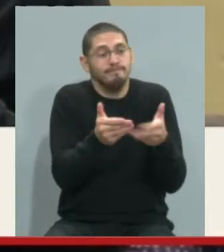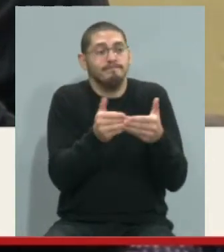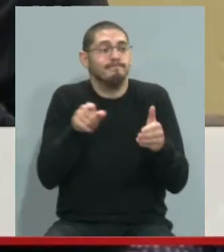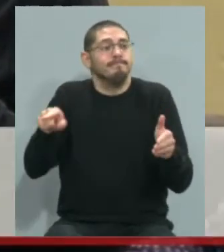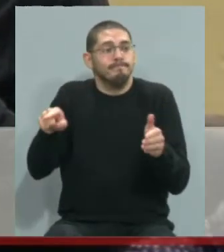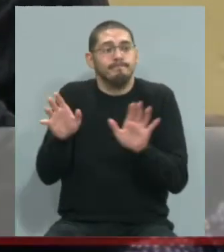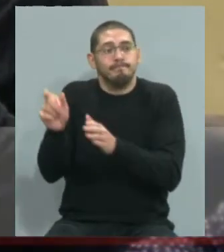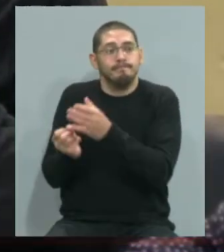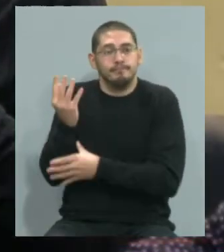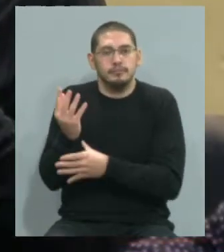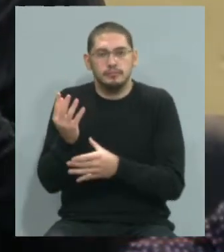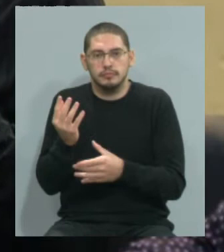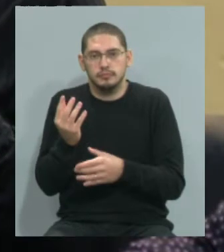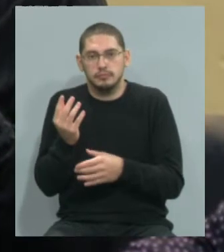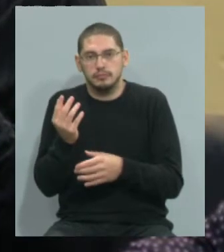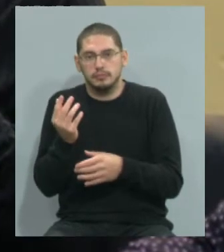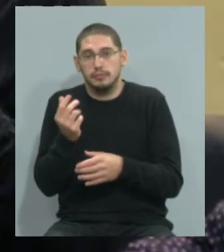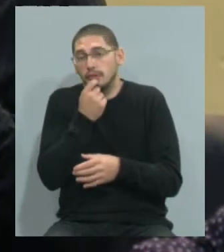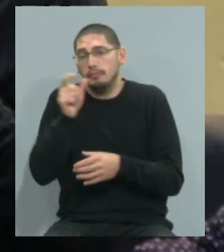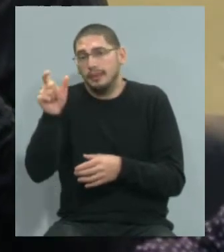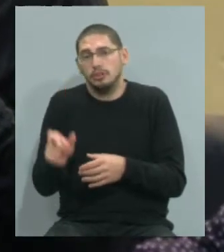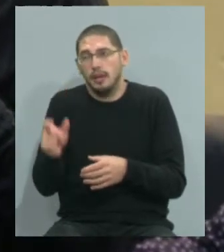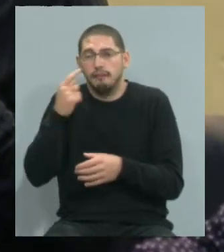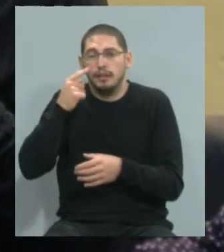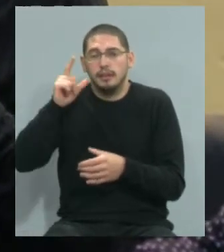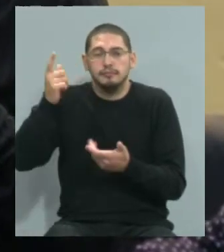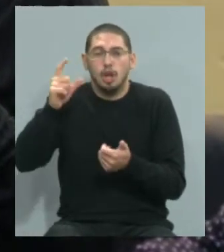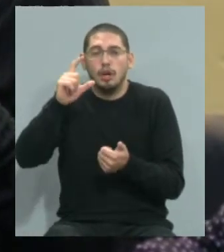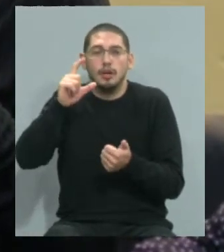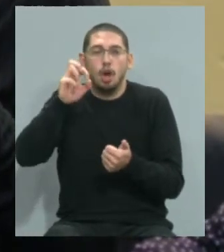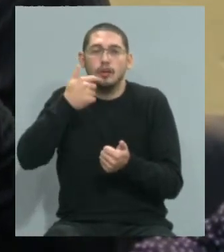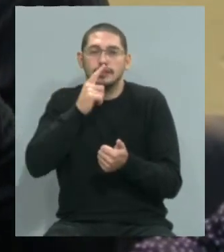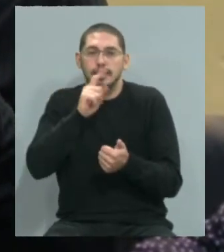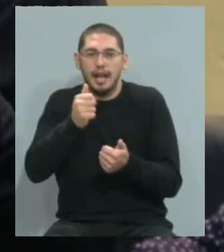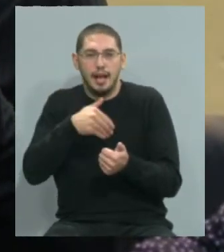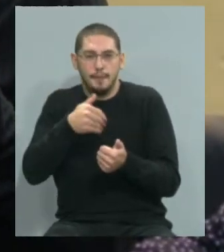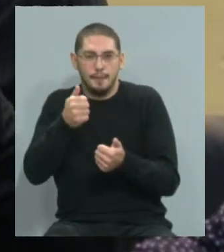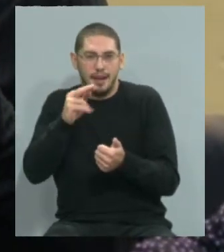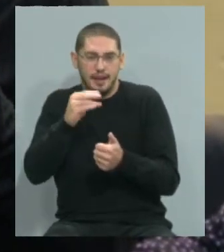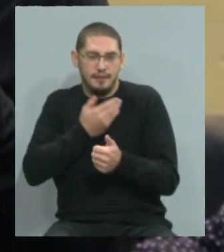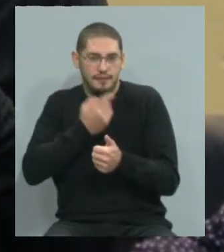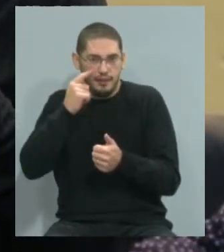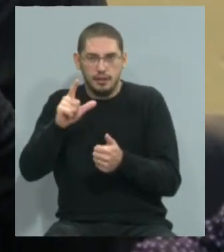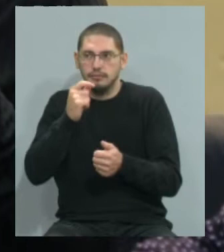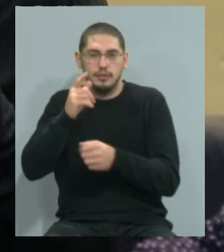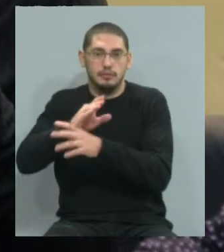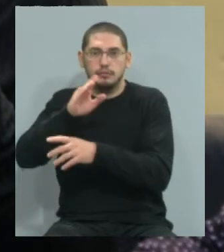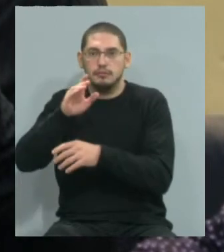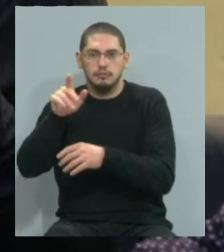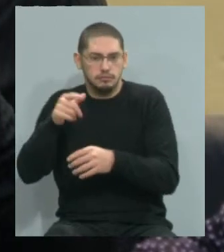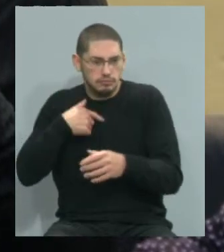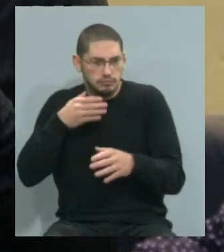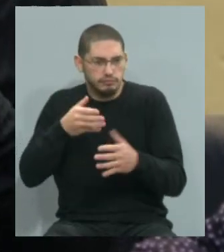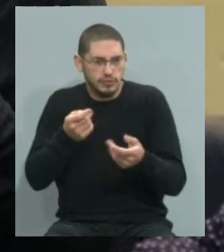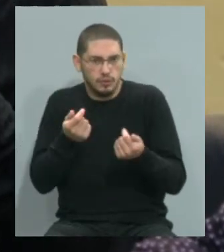o de Costa de Marfil no va a poder pagar ni los 1.500 ni los 9.000 que le quieren cobrar para que su artículo sea de acceso abierto. Ni lo va a